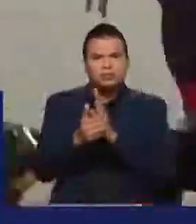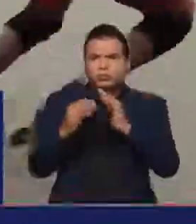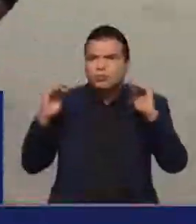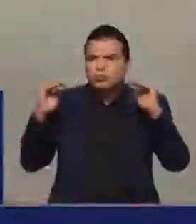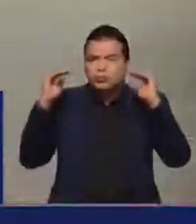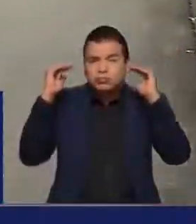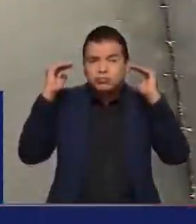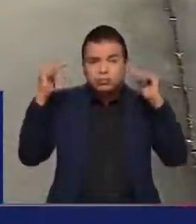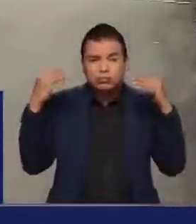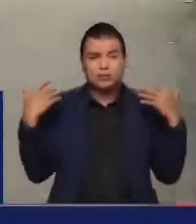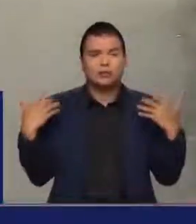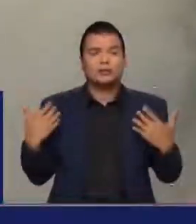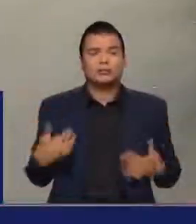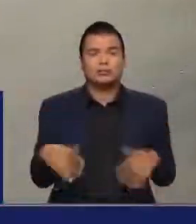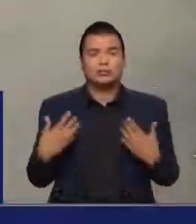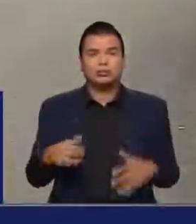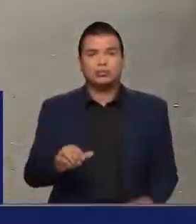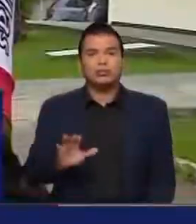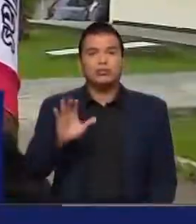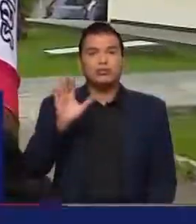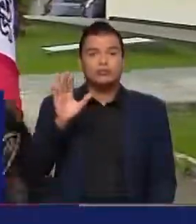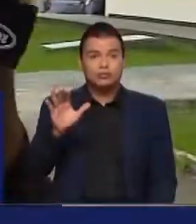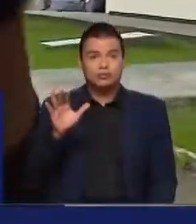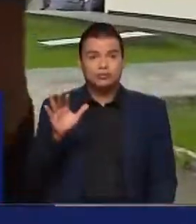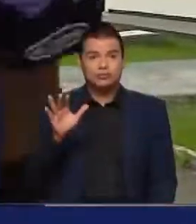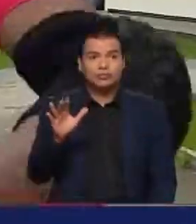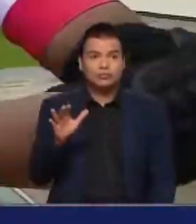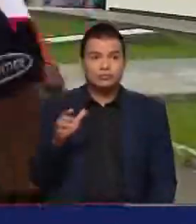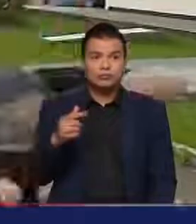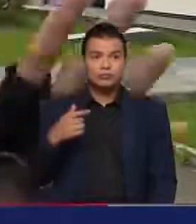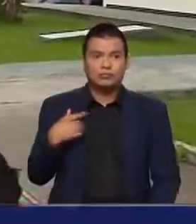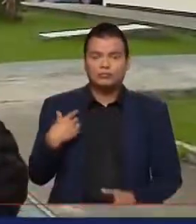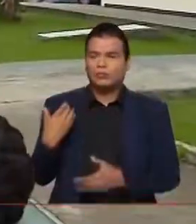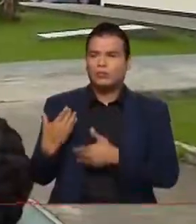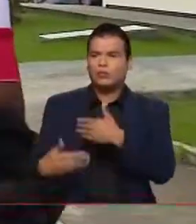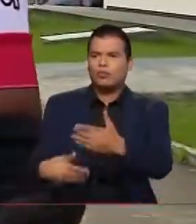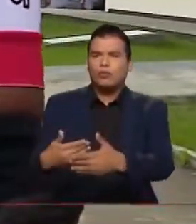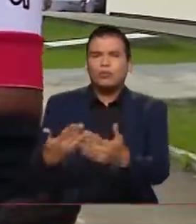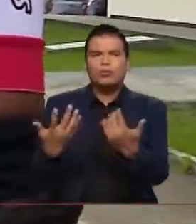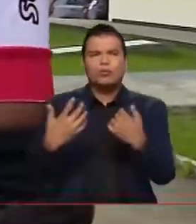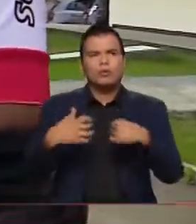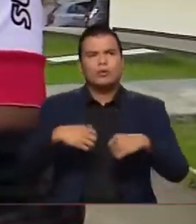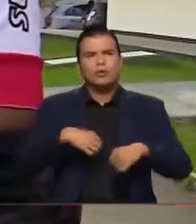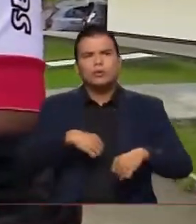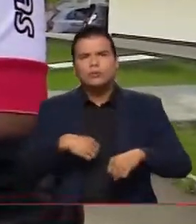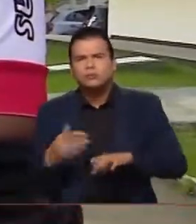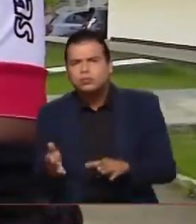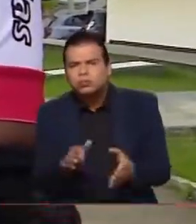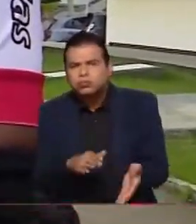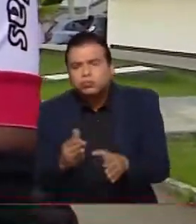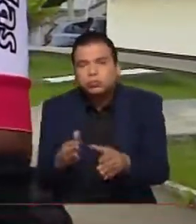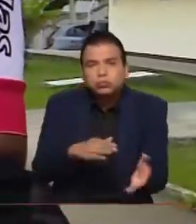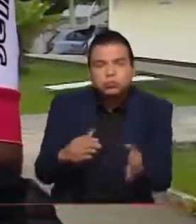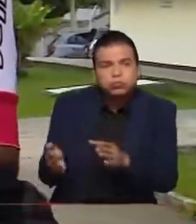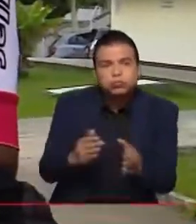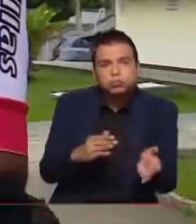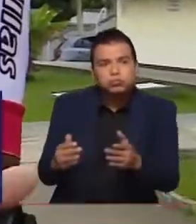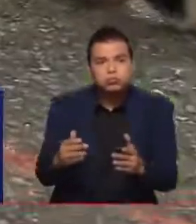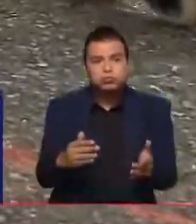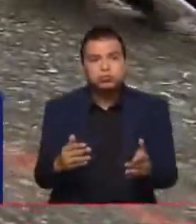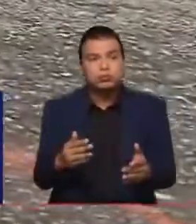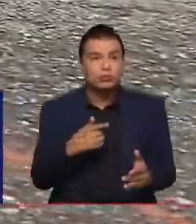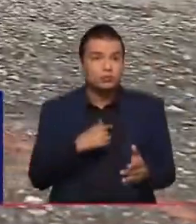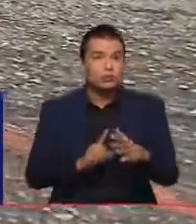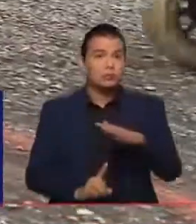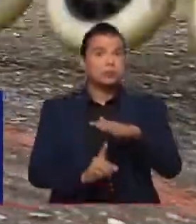categoría. Cada nacional en el cual yo me presento, pues voy bajando, entonces me toman como una niña, se puede decir que